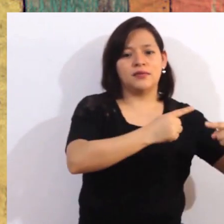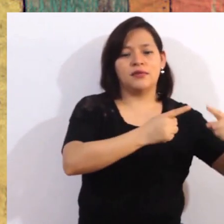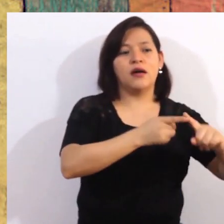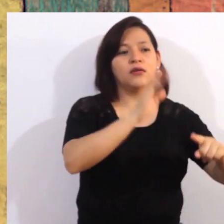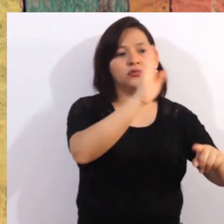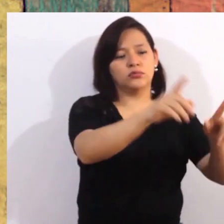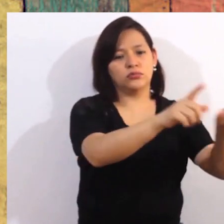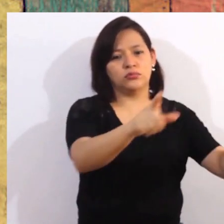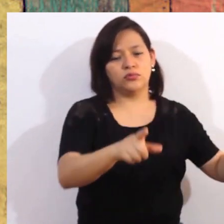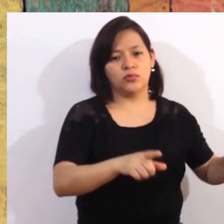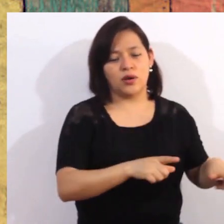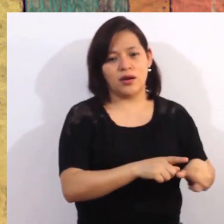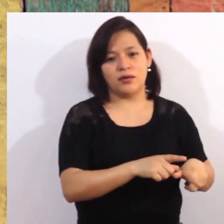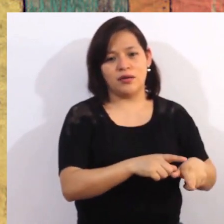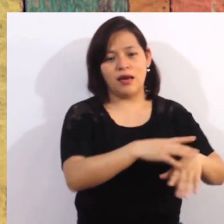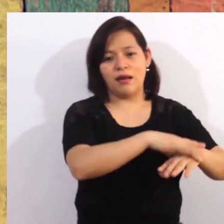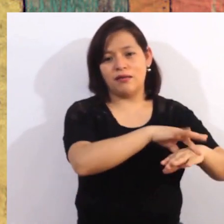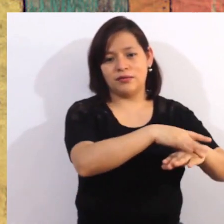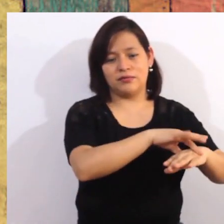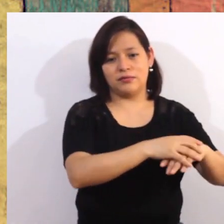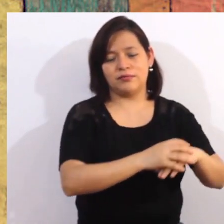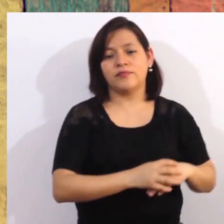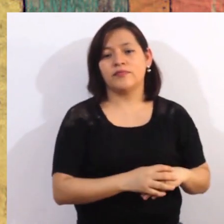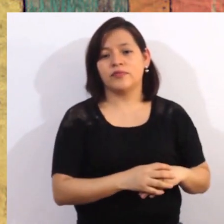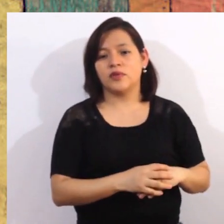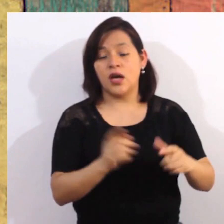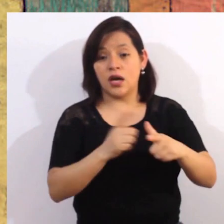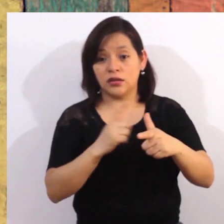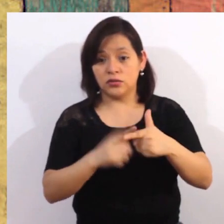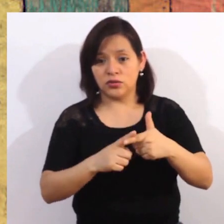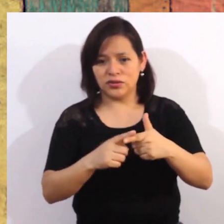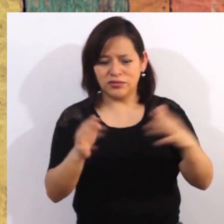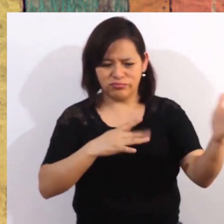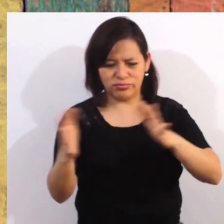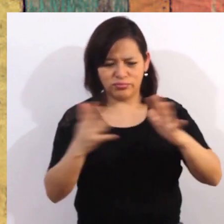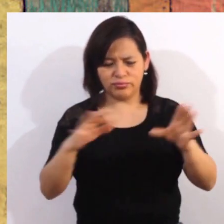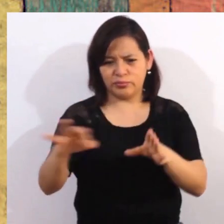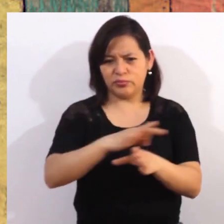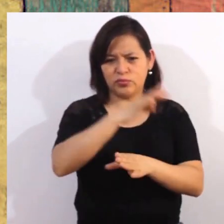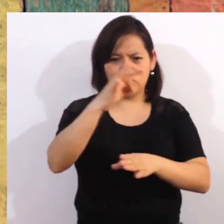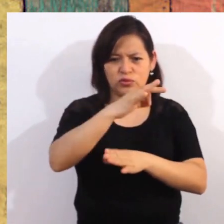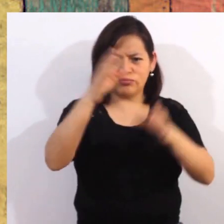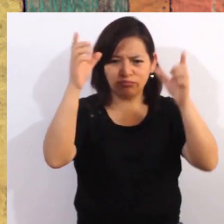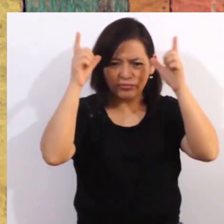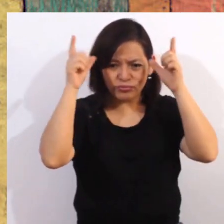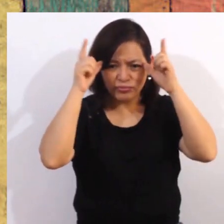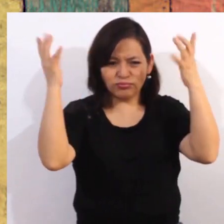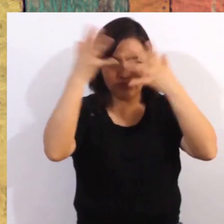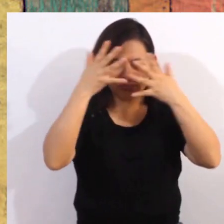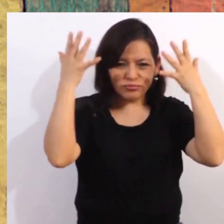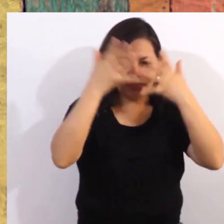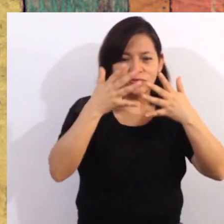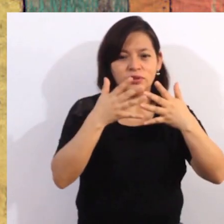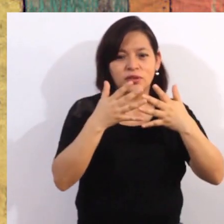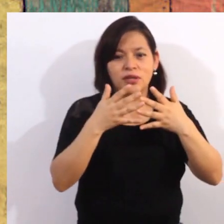que las fuerzas del mal trataron de intervenir e interferir no solamente en el mensaje que